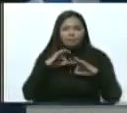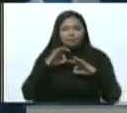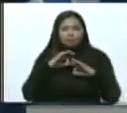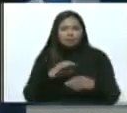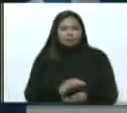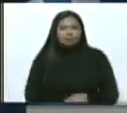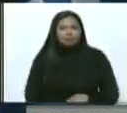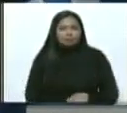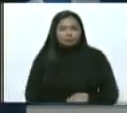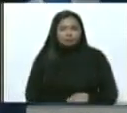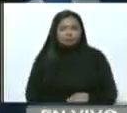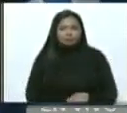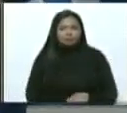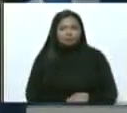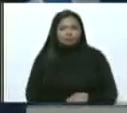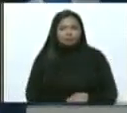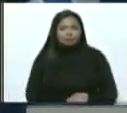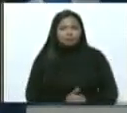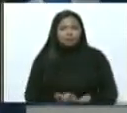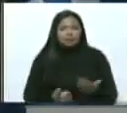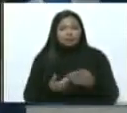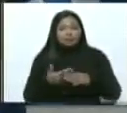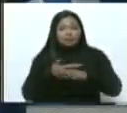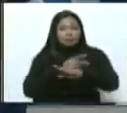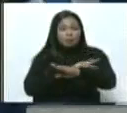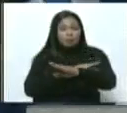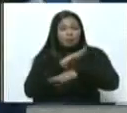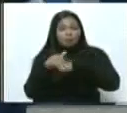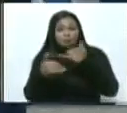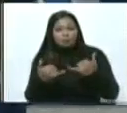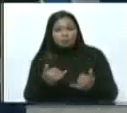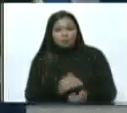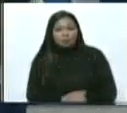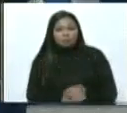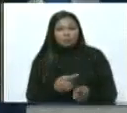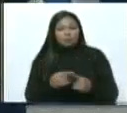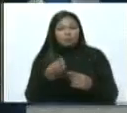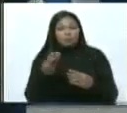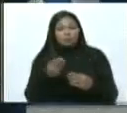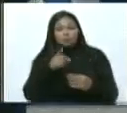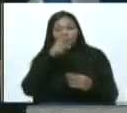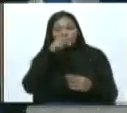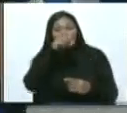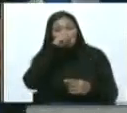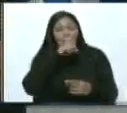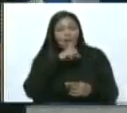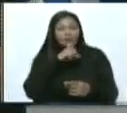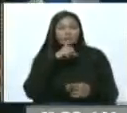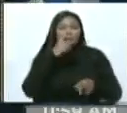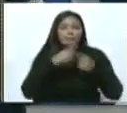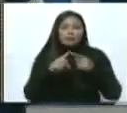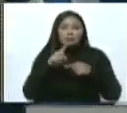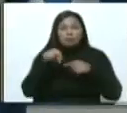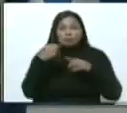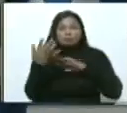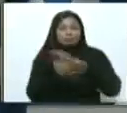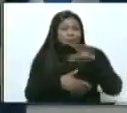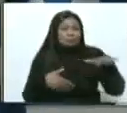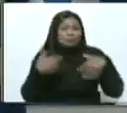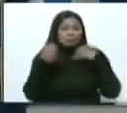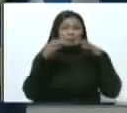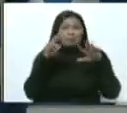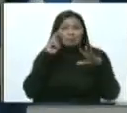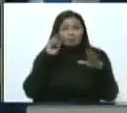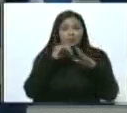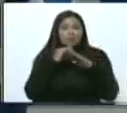Ojo, y no por los laboratorios, que es lo más grave. Pero ¿cuánto? Un año y medio después, luego de que el escándalo, mire, métanse